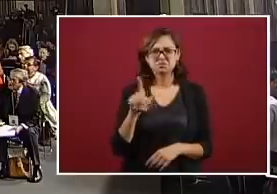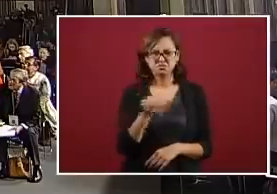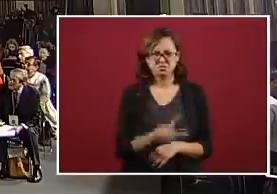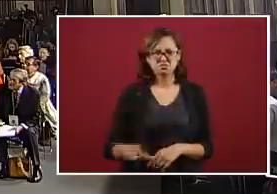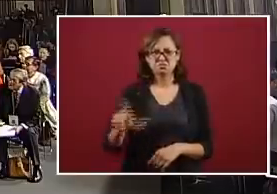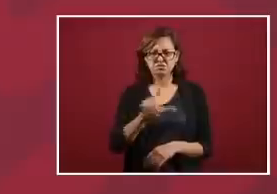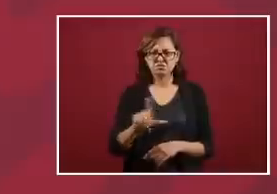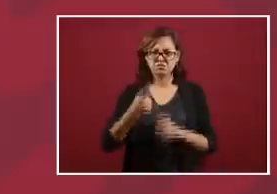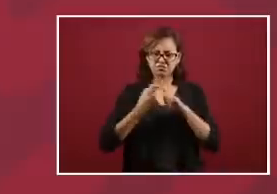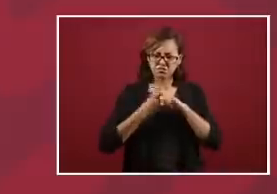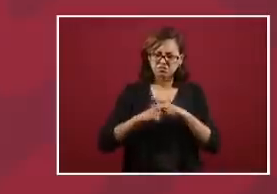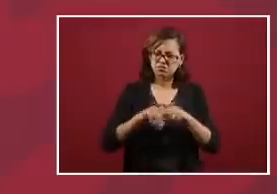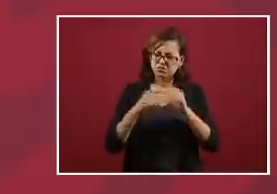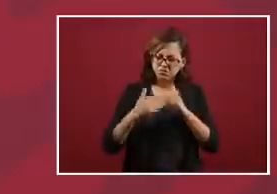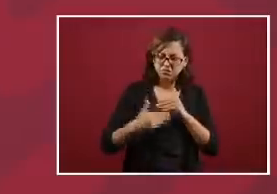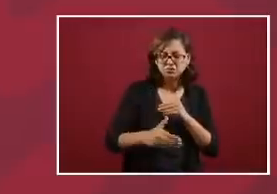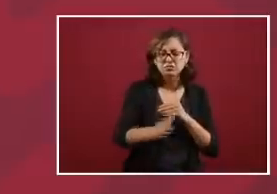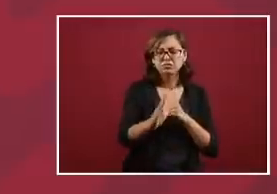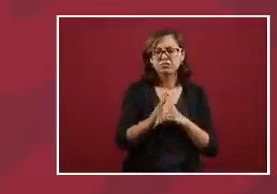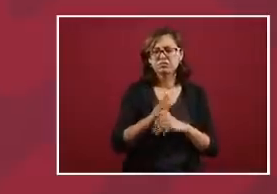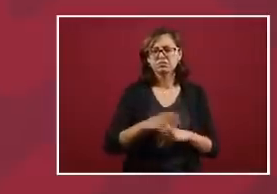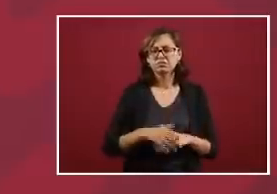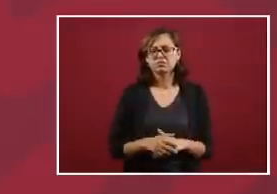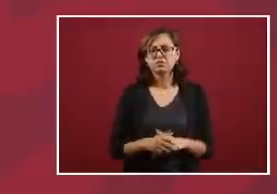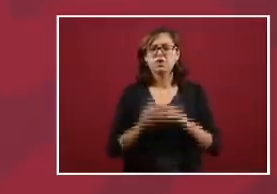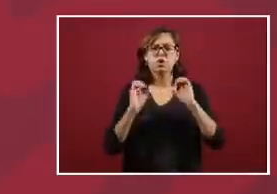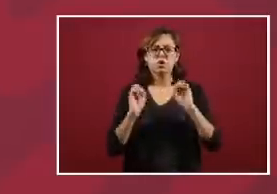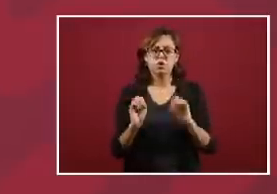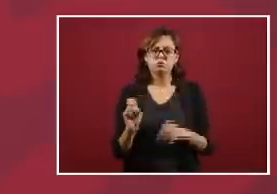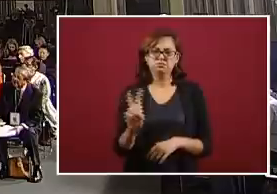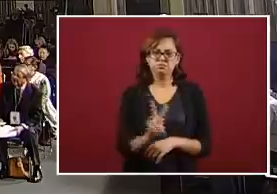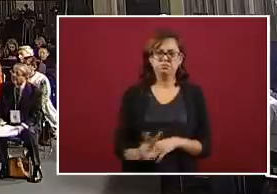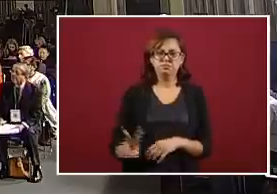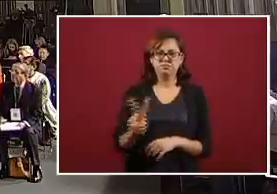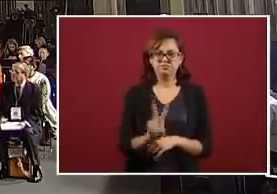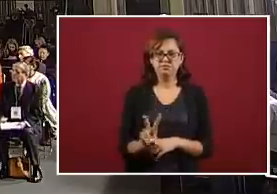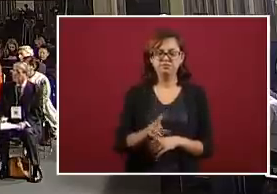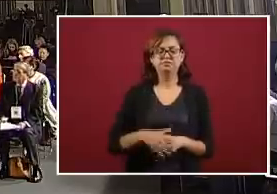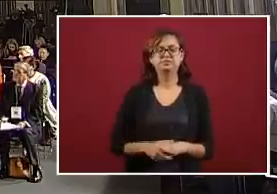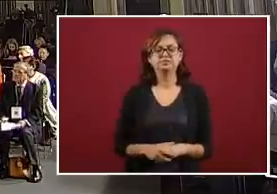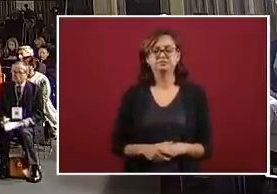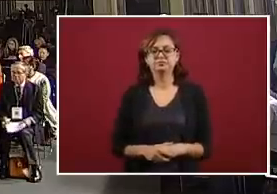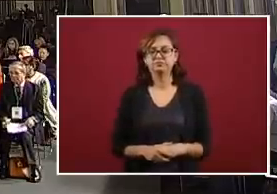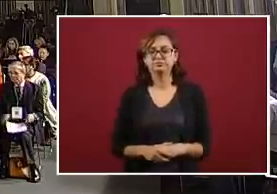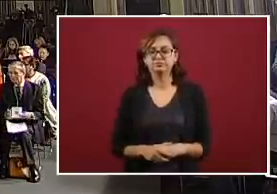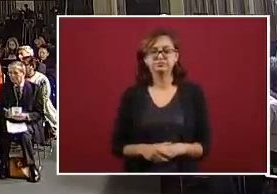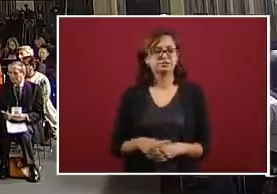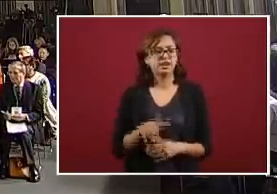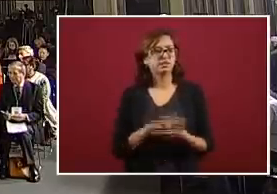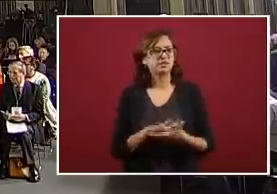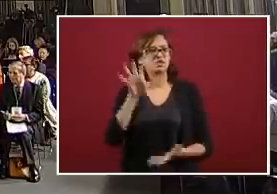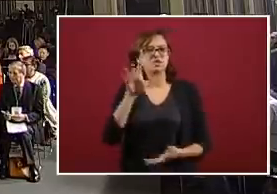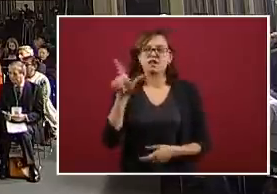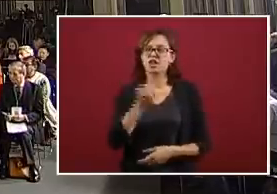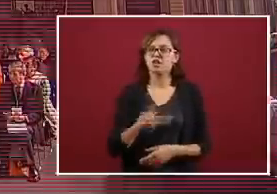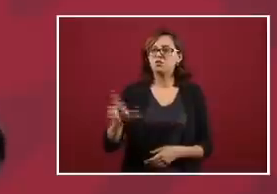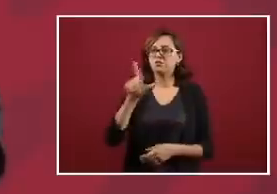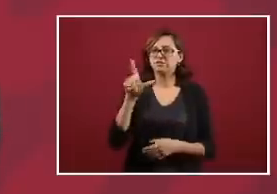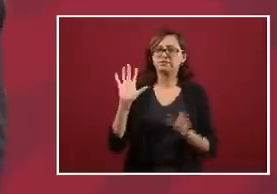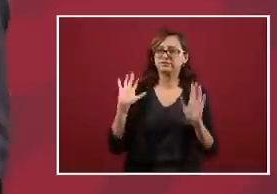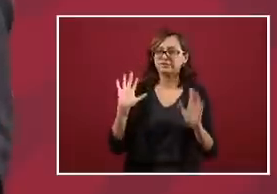iniciar la semana, ¿sí? ¿O lo hacemos el viernes? Lunes, ya quedó,